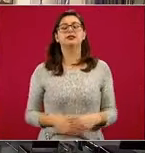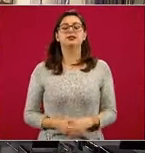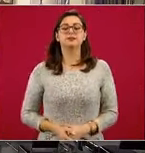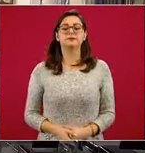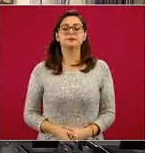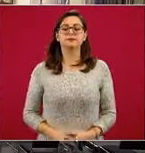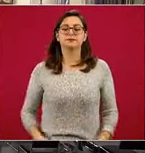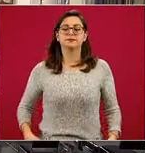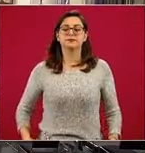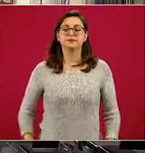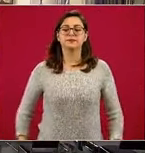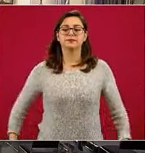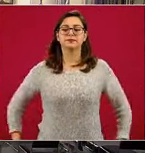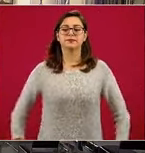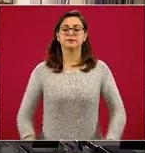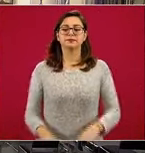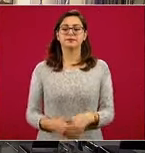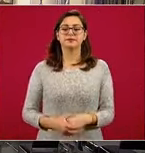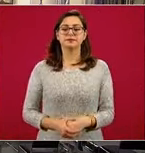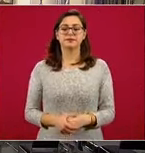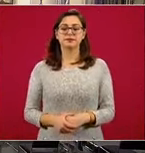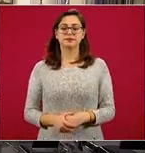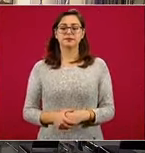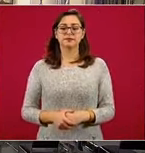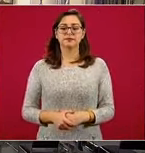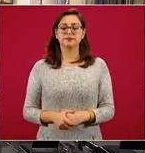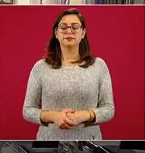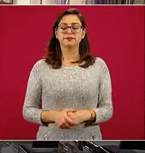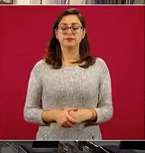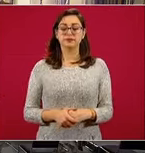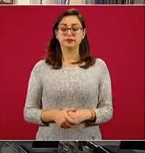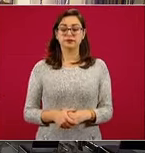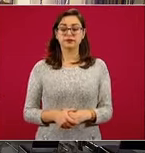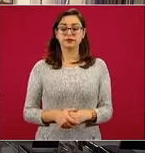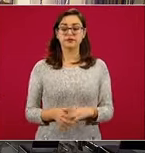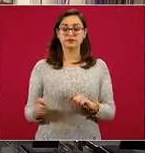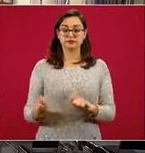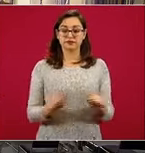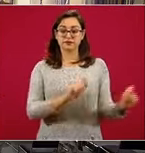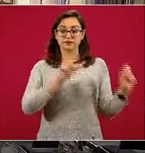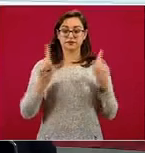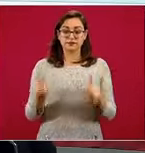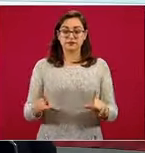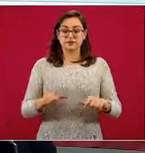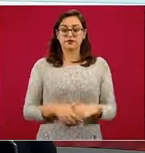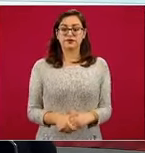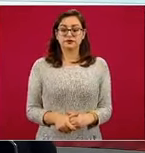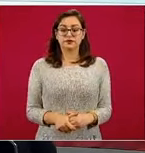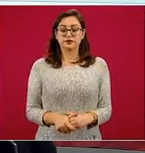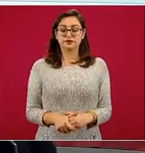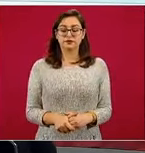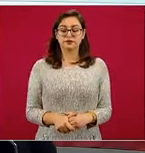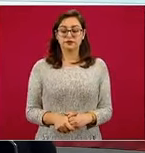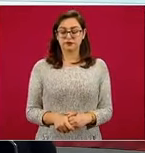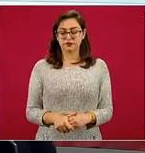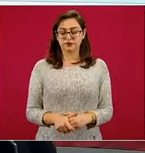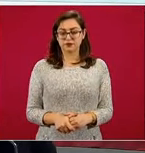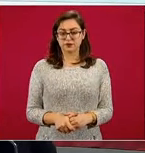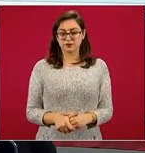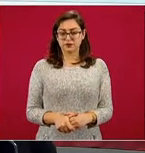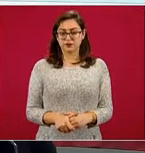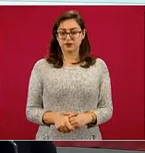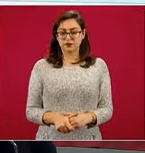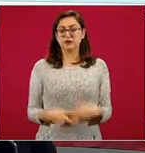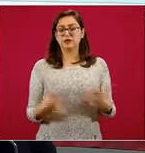riesgo. Bien, vamos a pasar a un siguiente grupo de diapositivas. Aquí vemos el porcentaje de